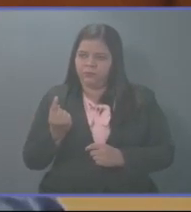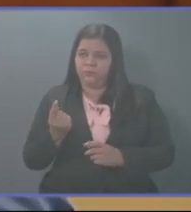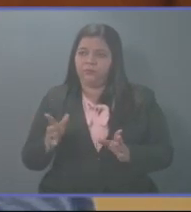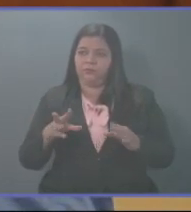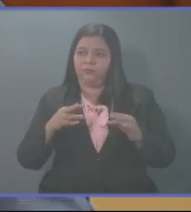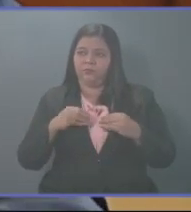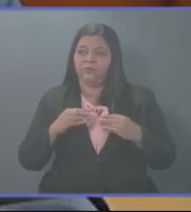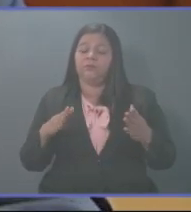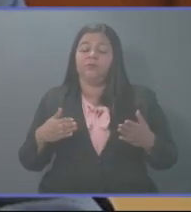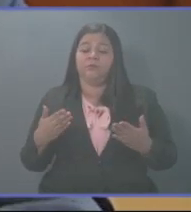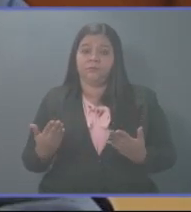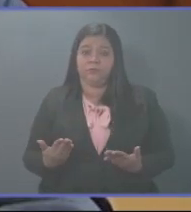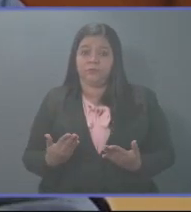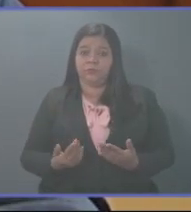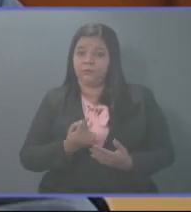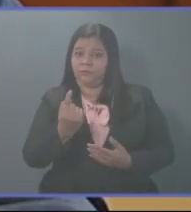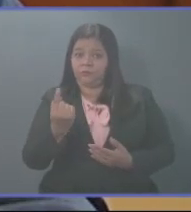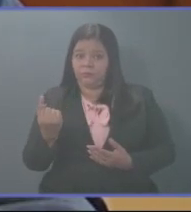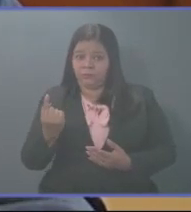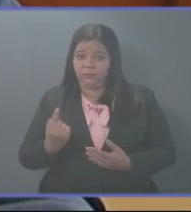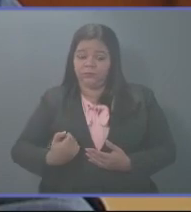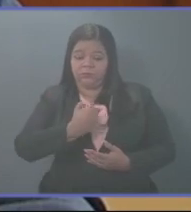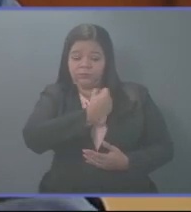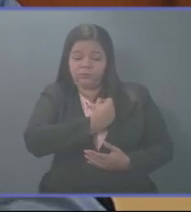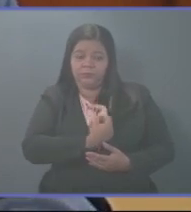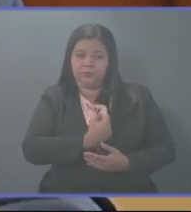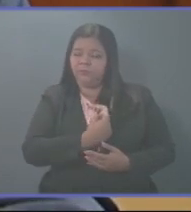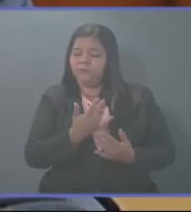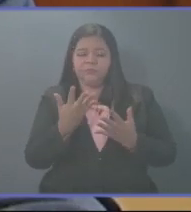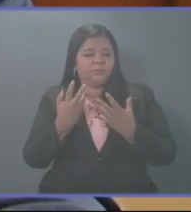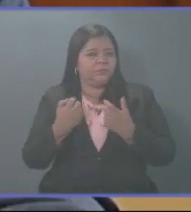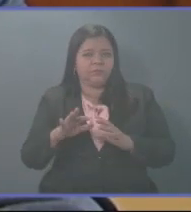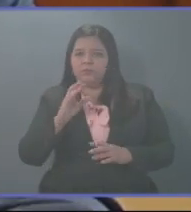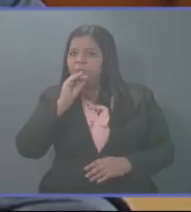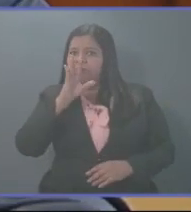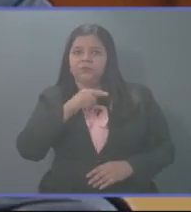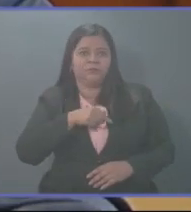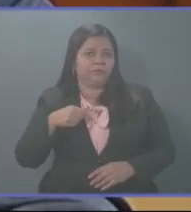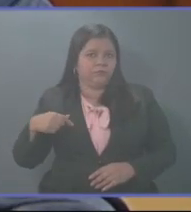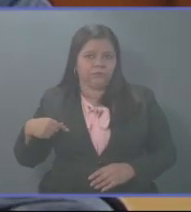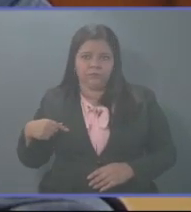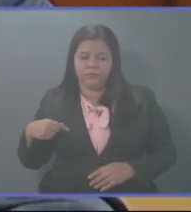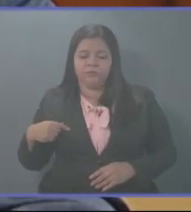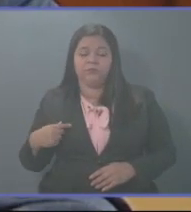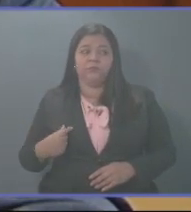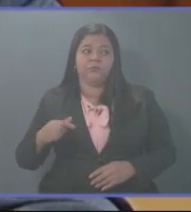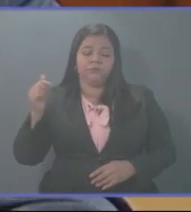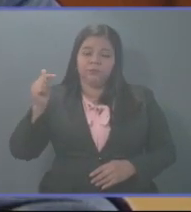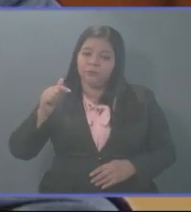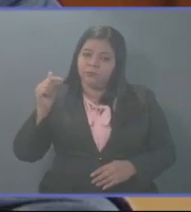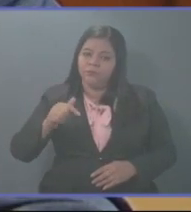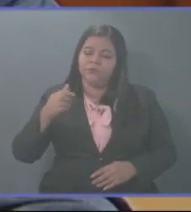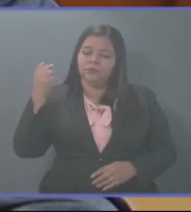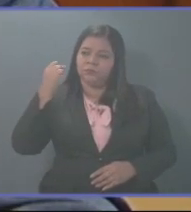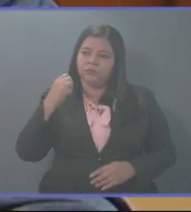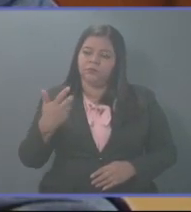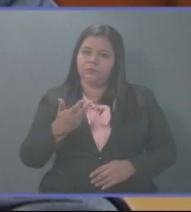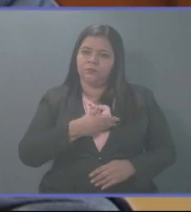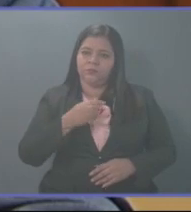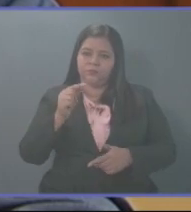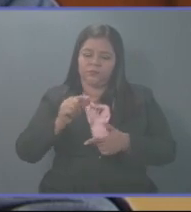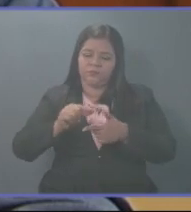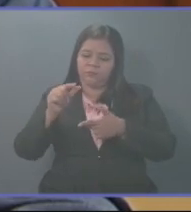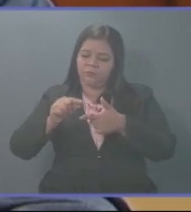las víctimas, por lo general, buscan el anonimato. Por ello, es vital obtener datos estadísticos de